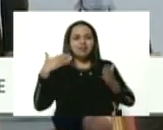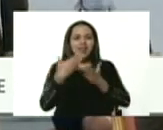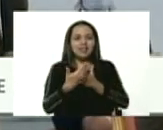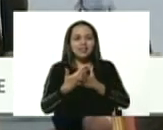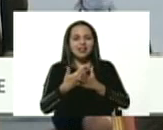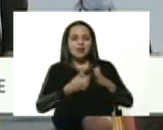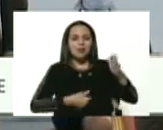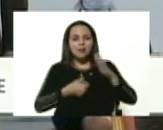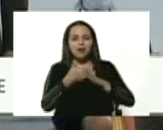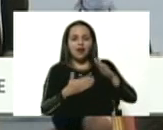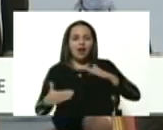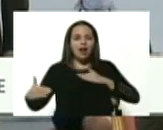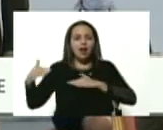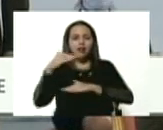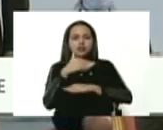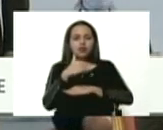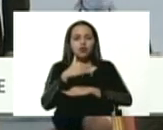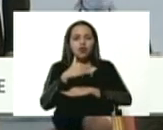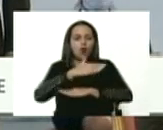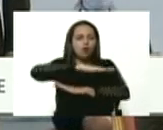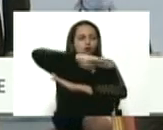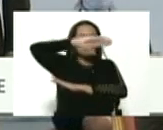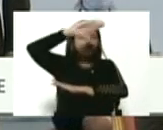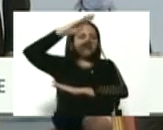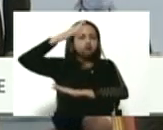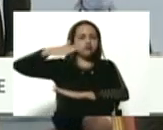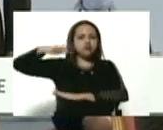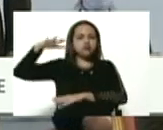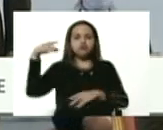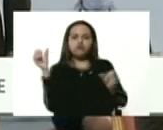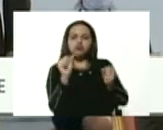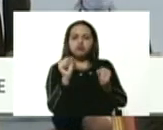altos montes de los Andes peruanos,